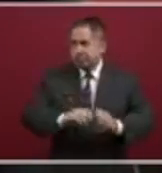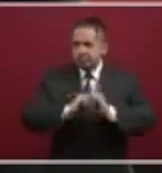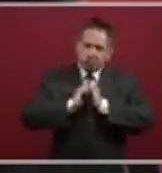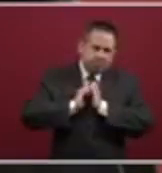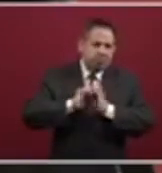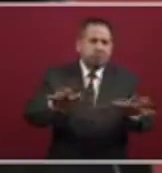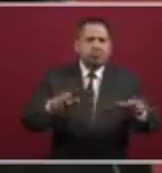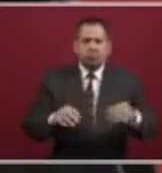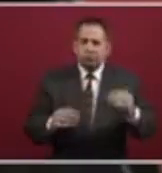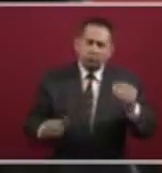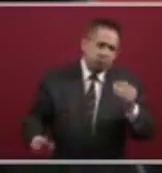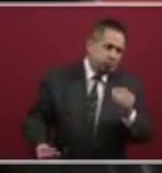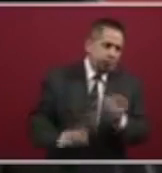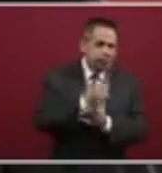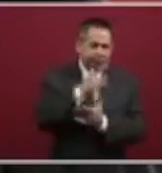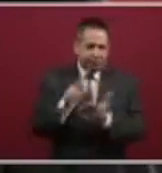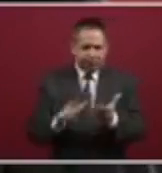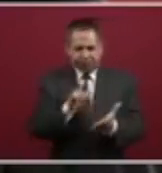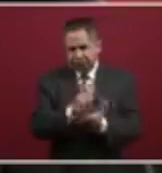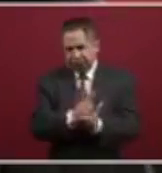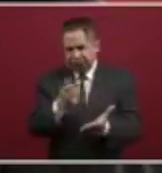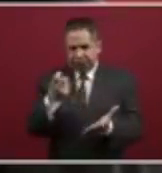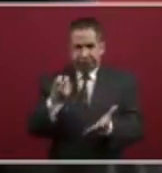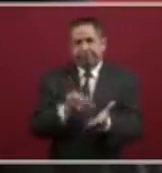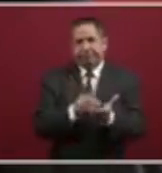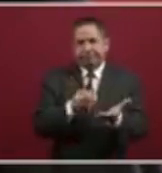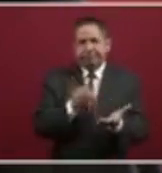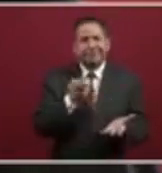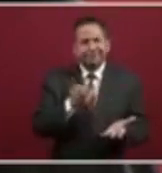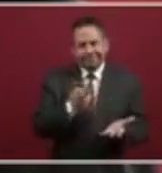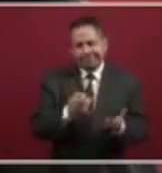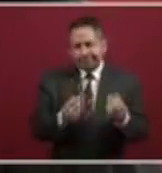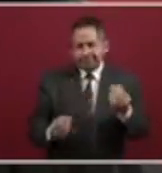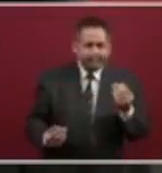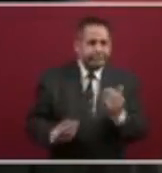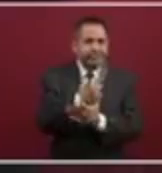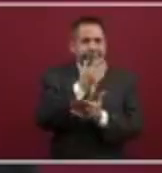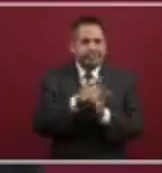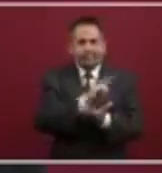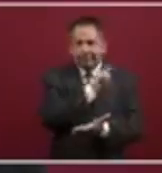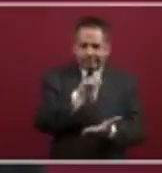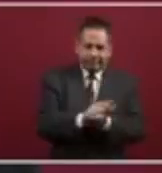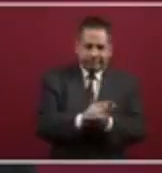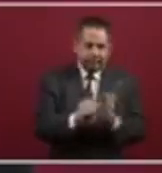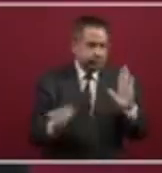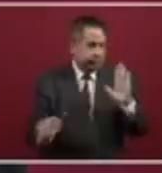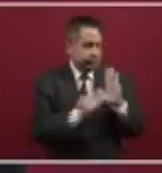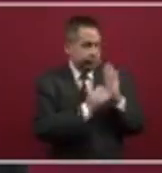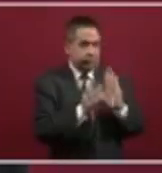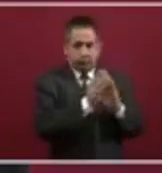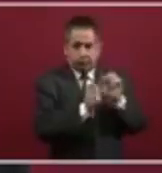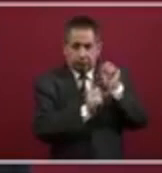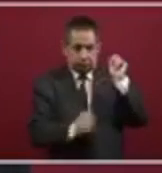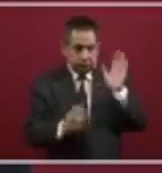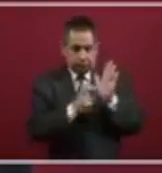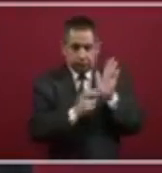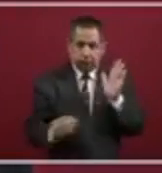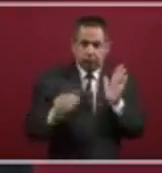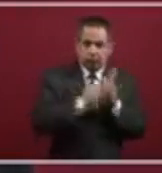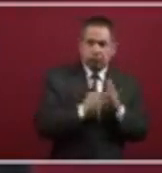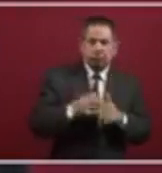nuevo ordenamiento, esta reforma constitucional, y pronto se van a